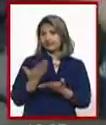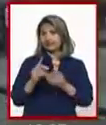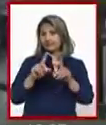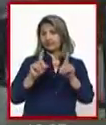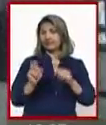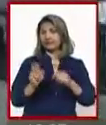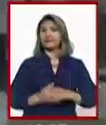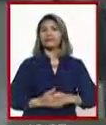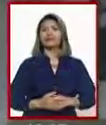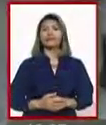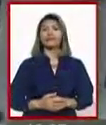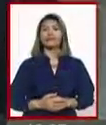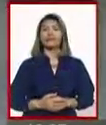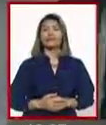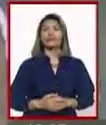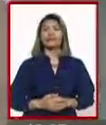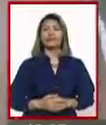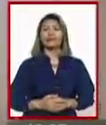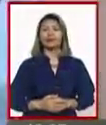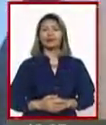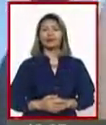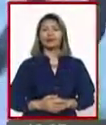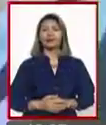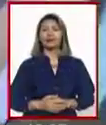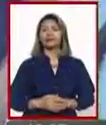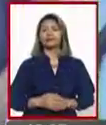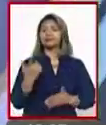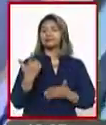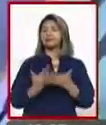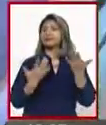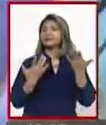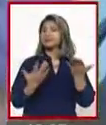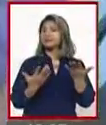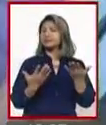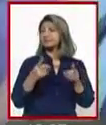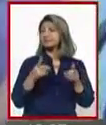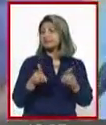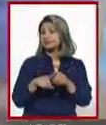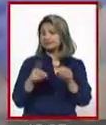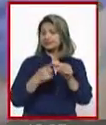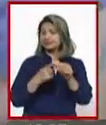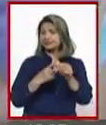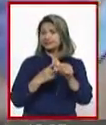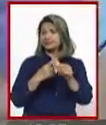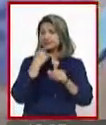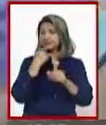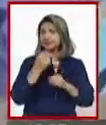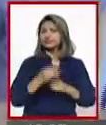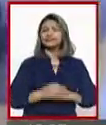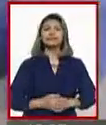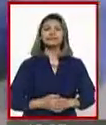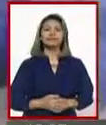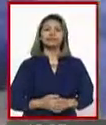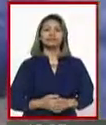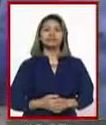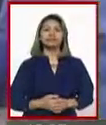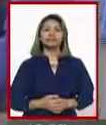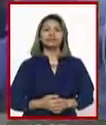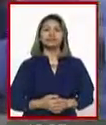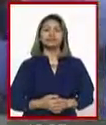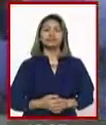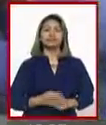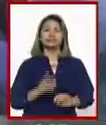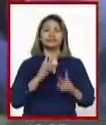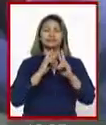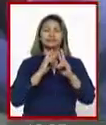responde a los comerciantes que indican que hay infiltrados minoristas en estos puestos? Sí, a ver, primero decirle, respondiendo a la